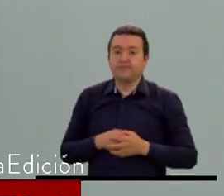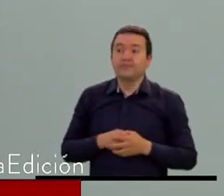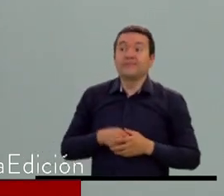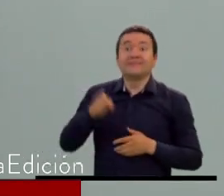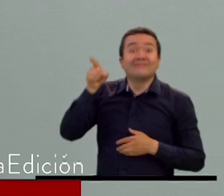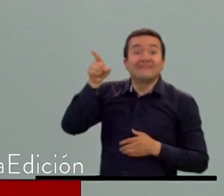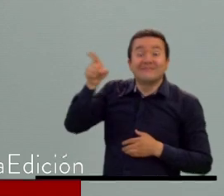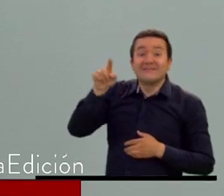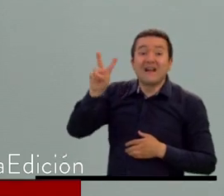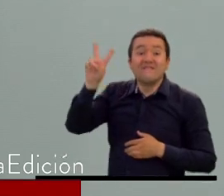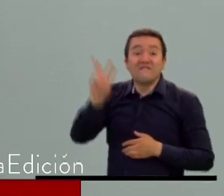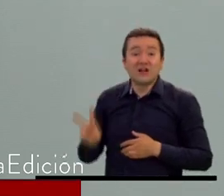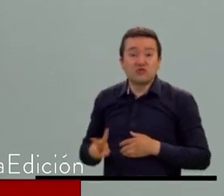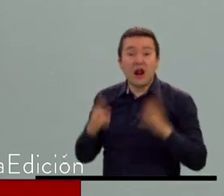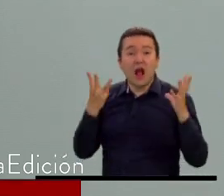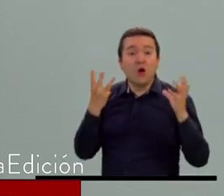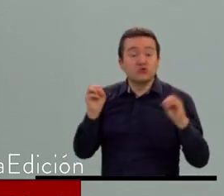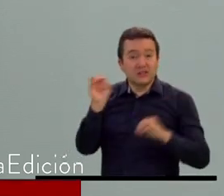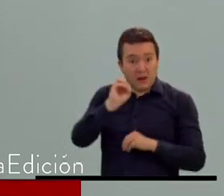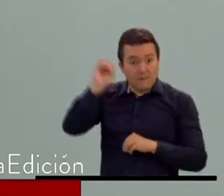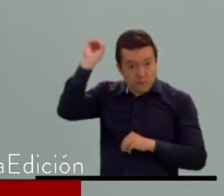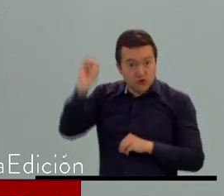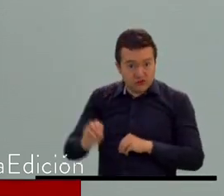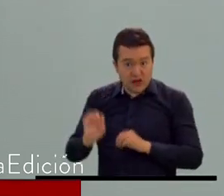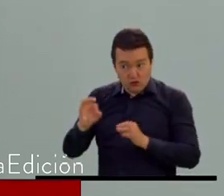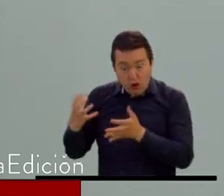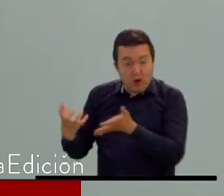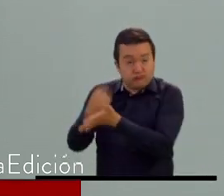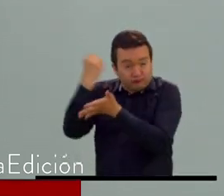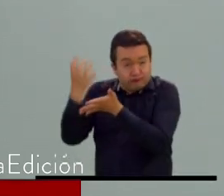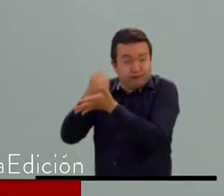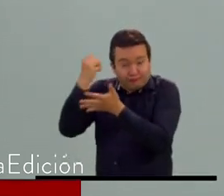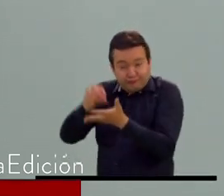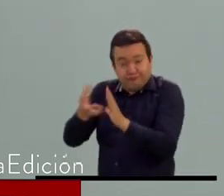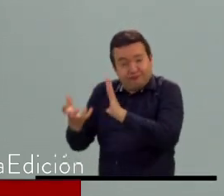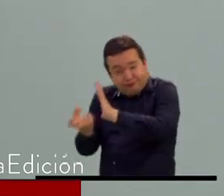en Venezuela proviene de la explotación ilícita de minerales.